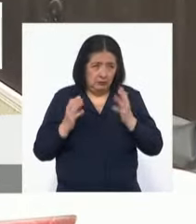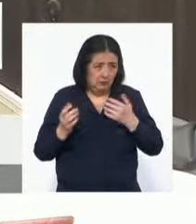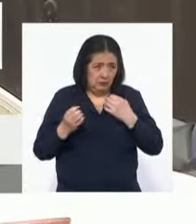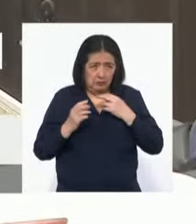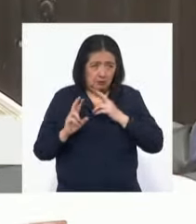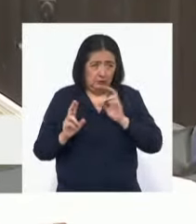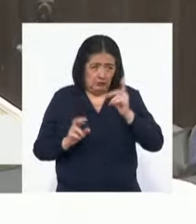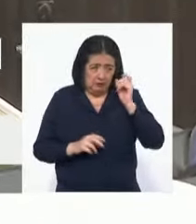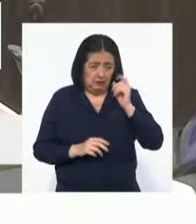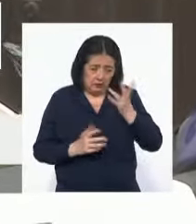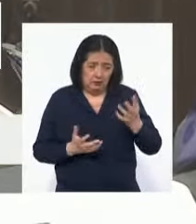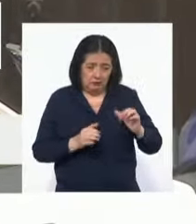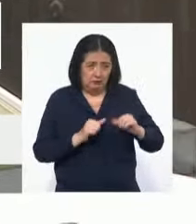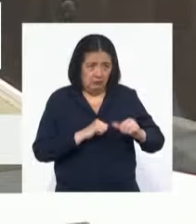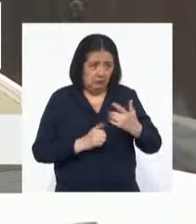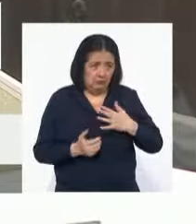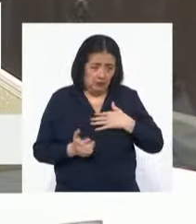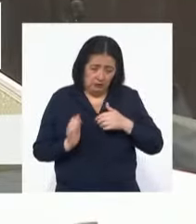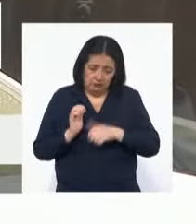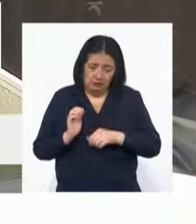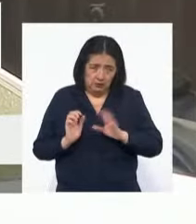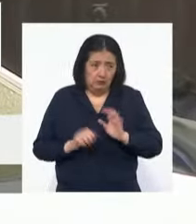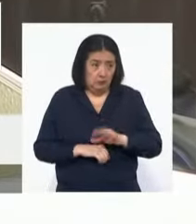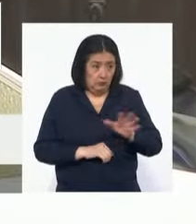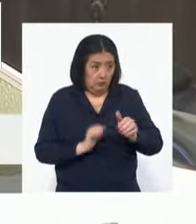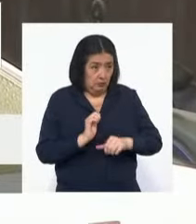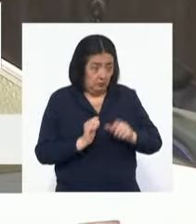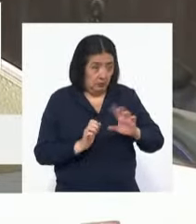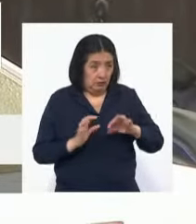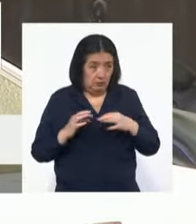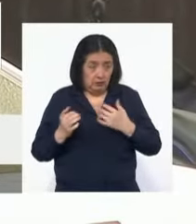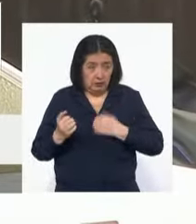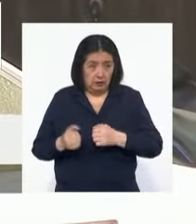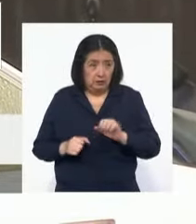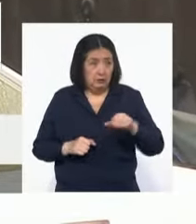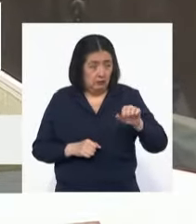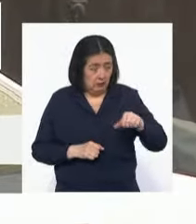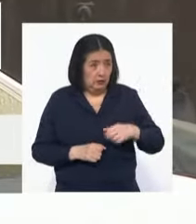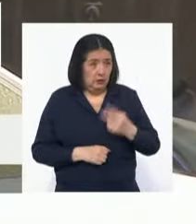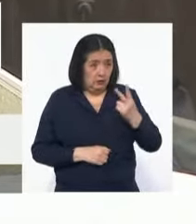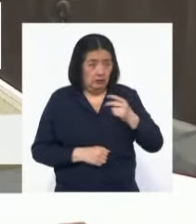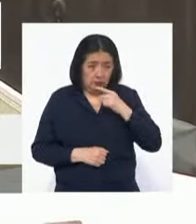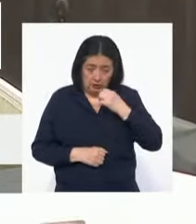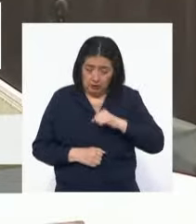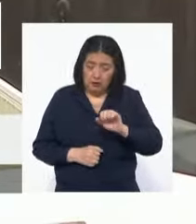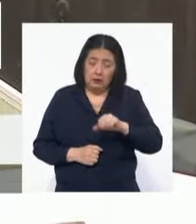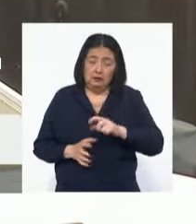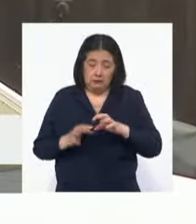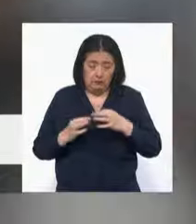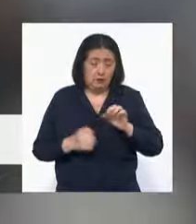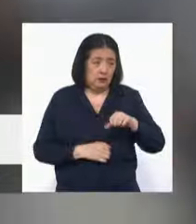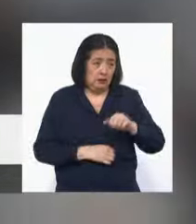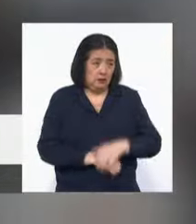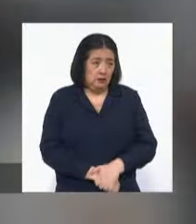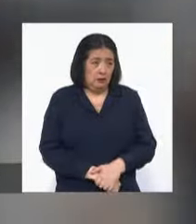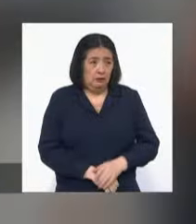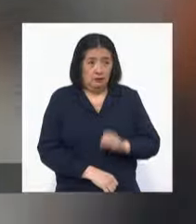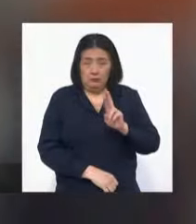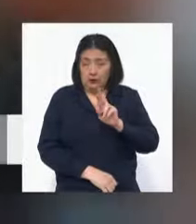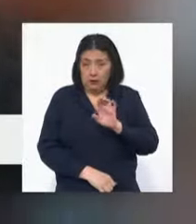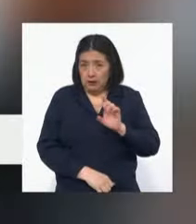Es mi hermano. Su hermano. ¿Su hermano tiene familia, tiene hijos? Sí, tiene 2 hijas, tiene familia. Brandon